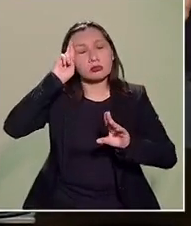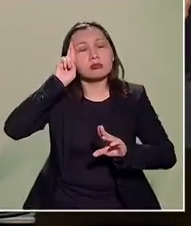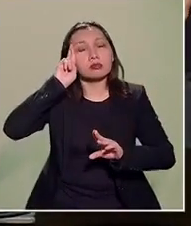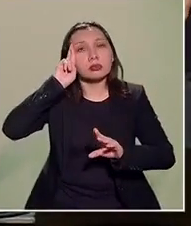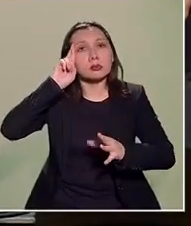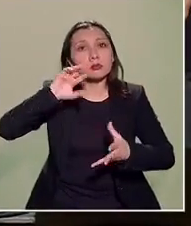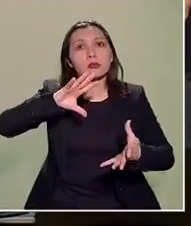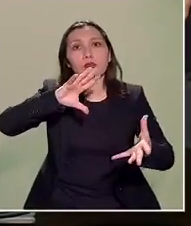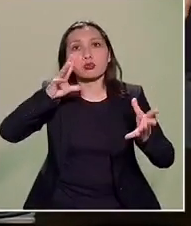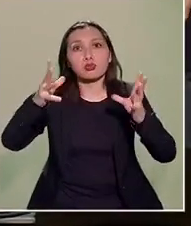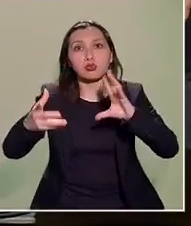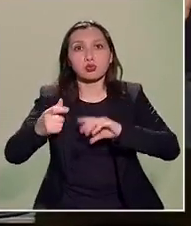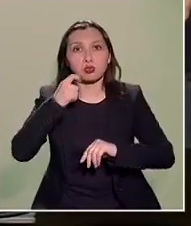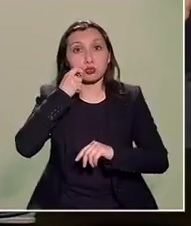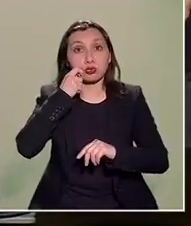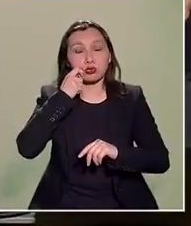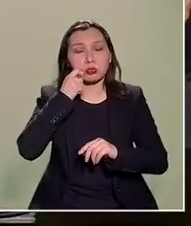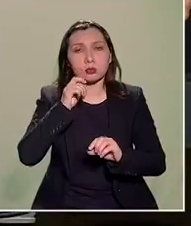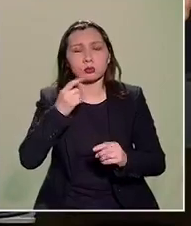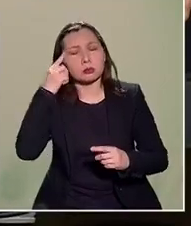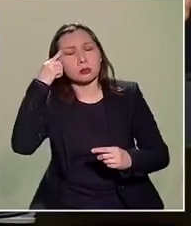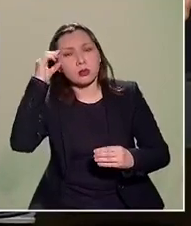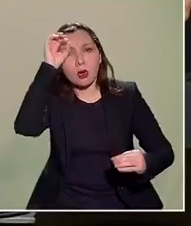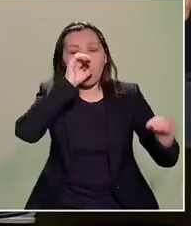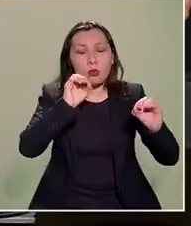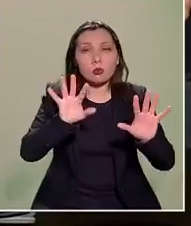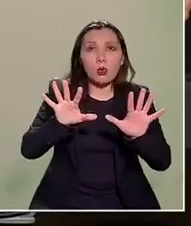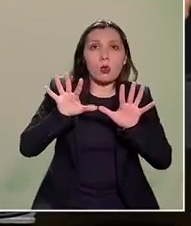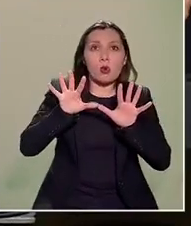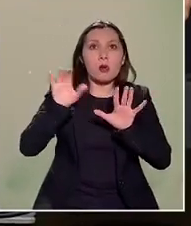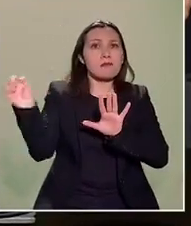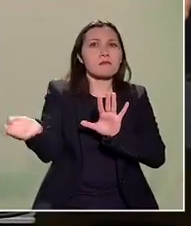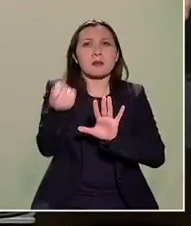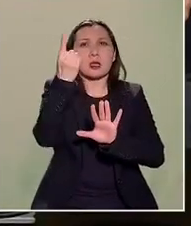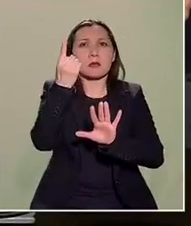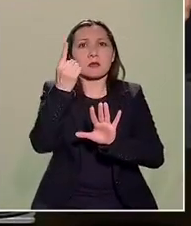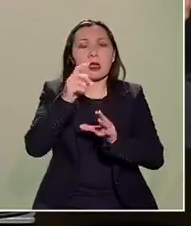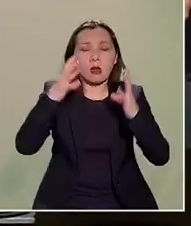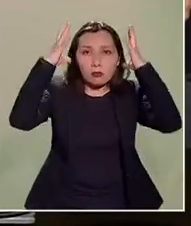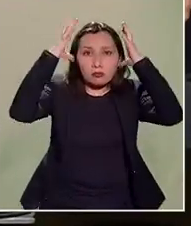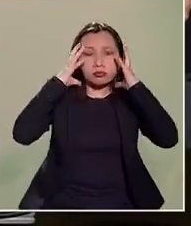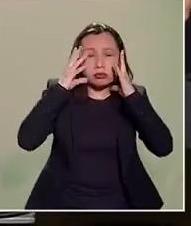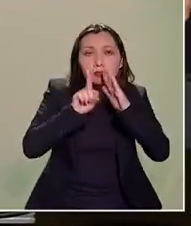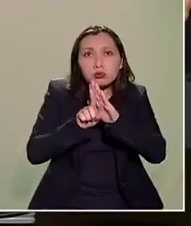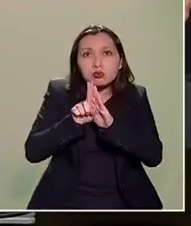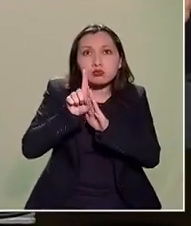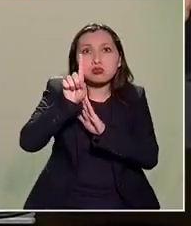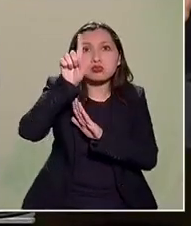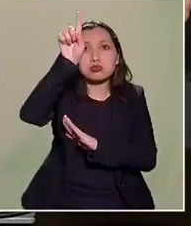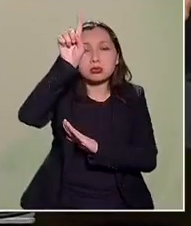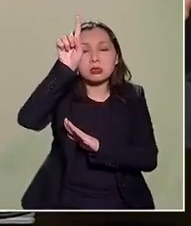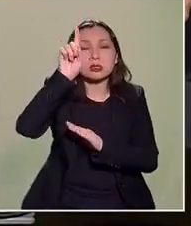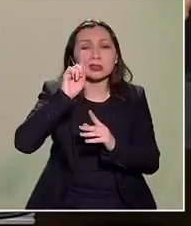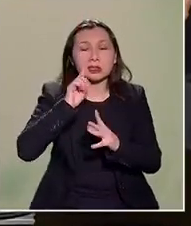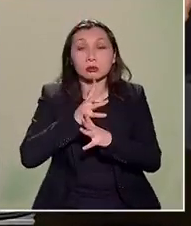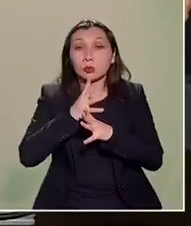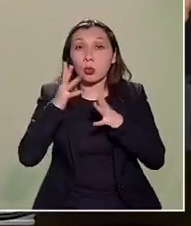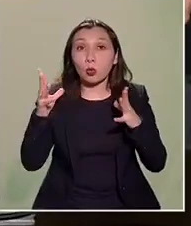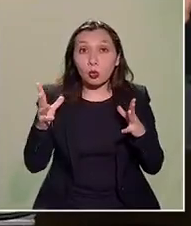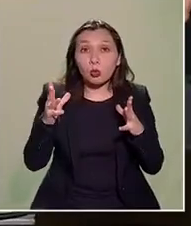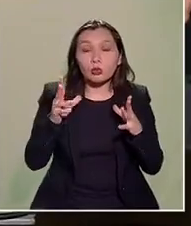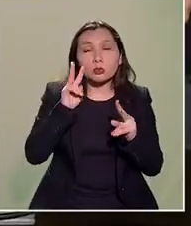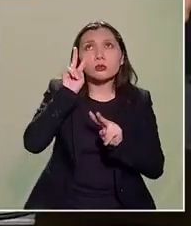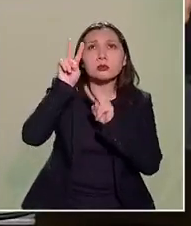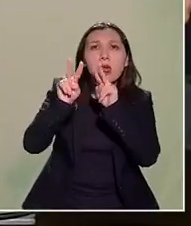humanidad las impresiones el asombro de los primeros astronautas tanto al